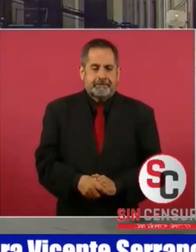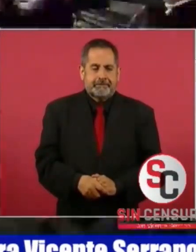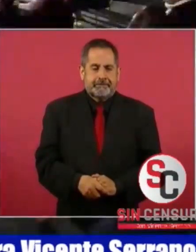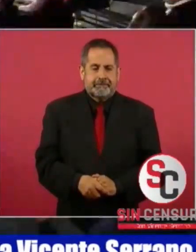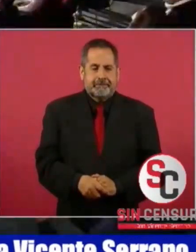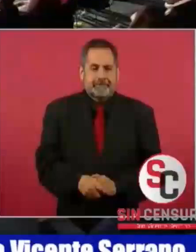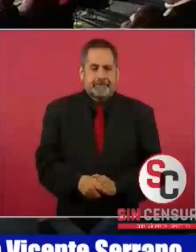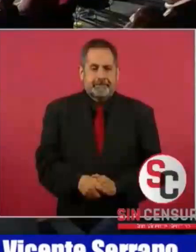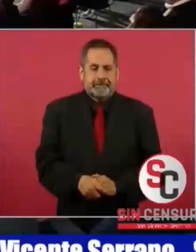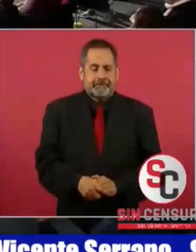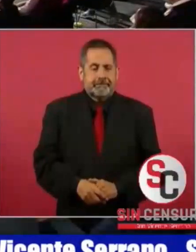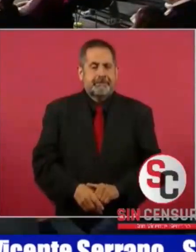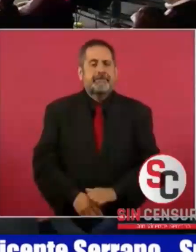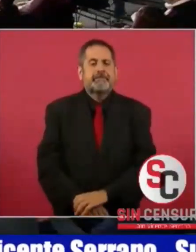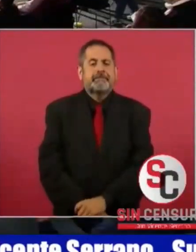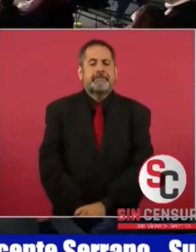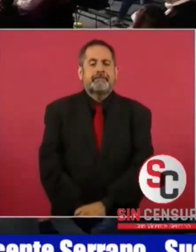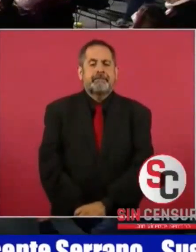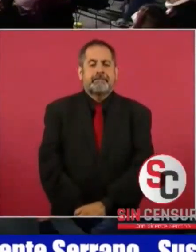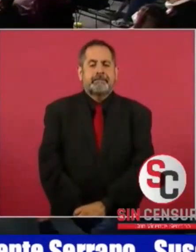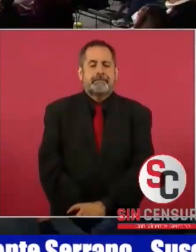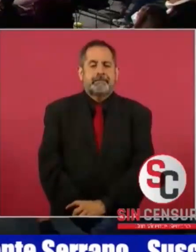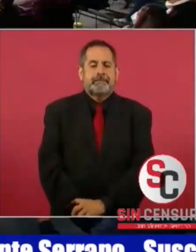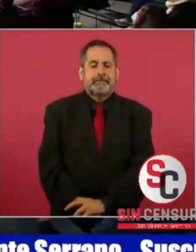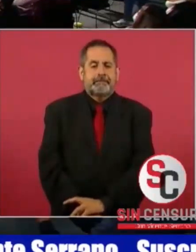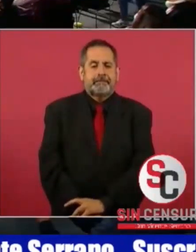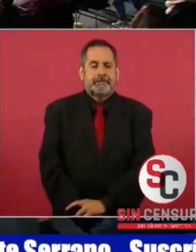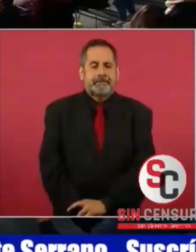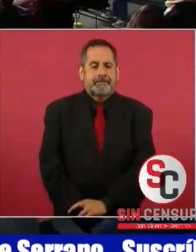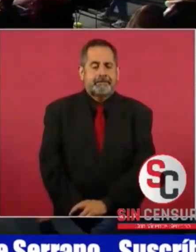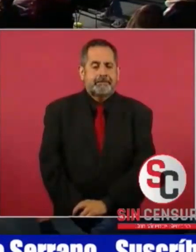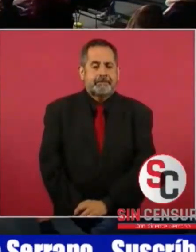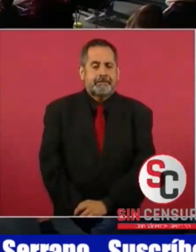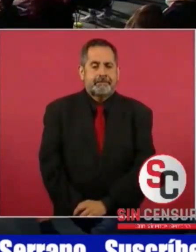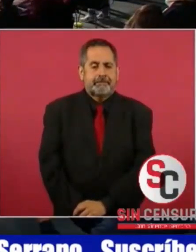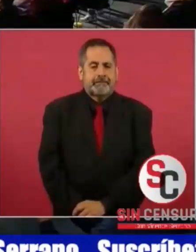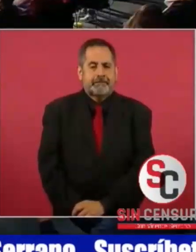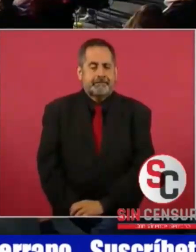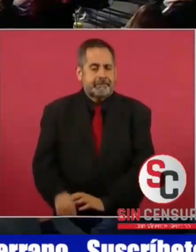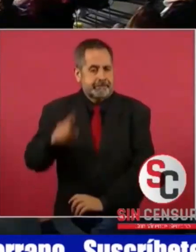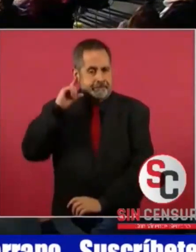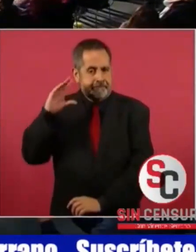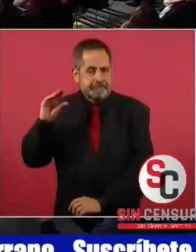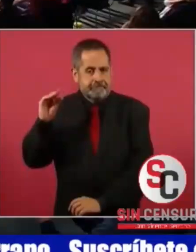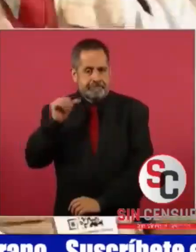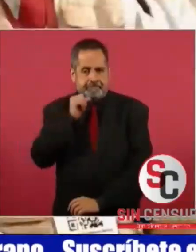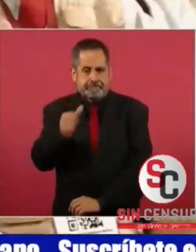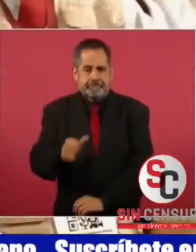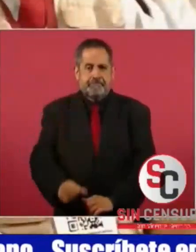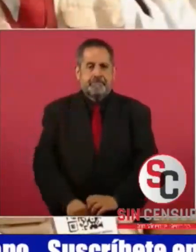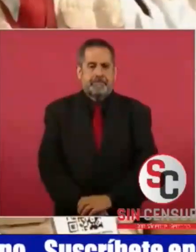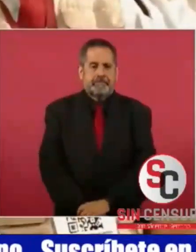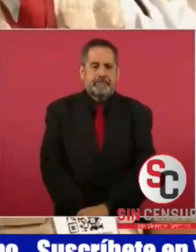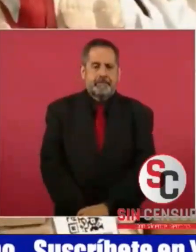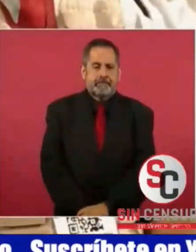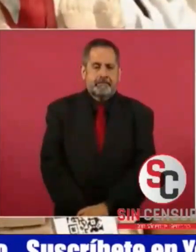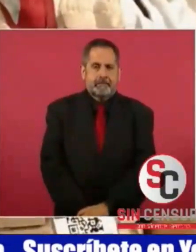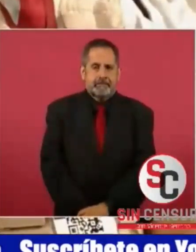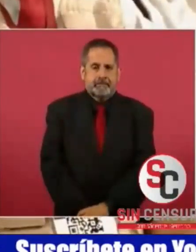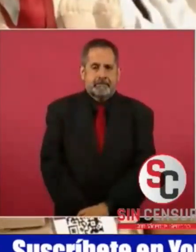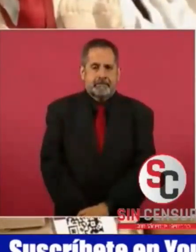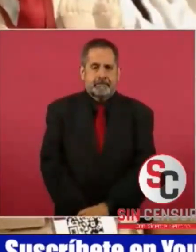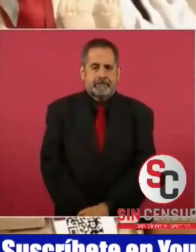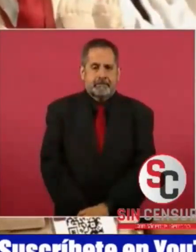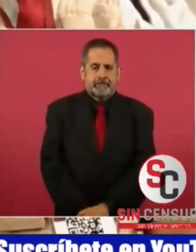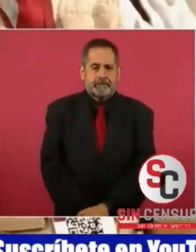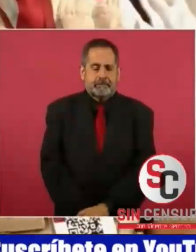eran 300,000 visas para migrantes, 150,000 para centroamericanos, 150,000 para mexicanos.